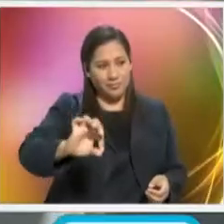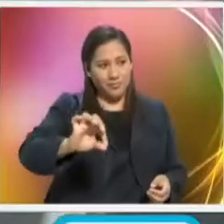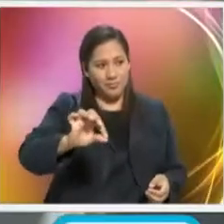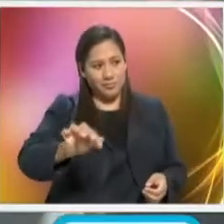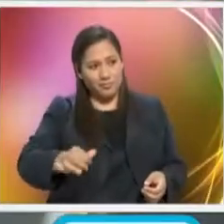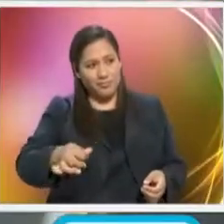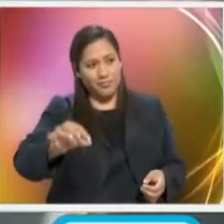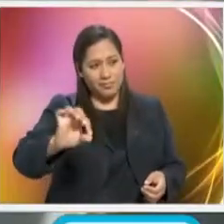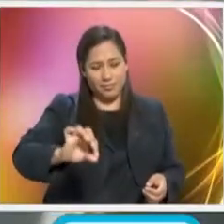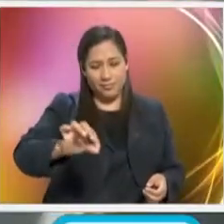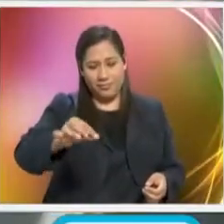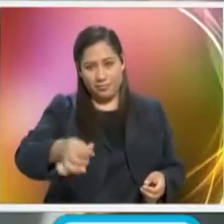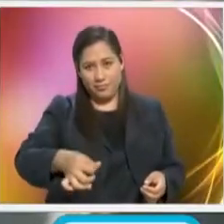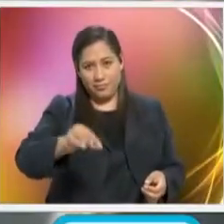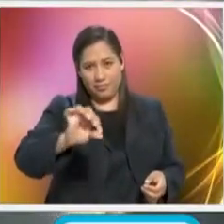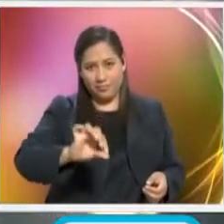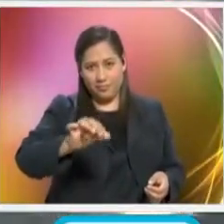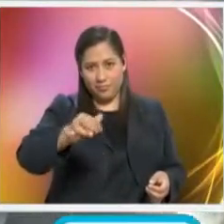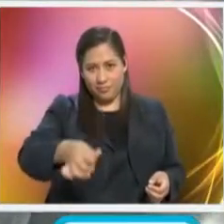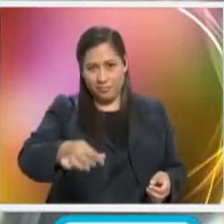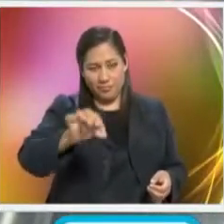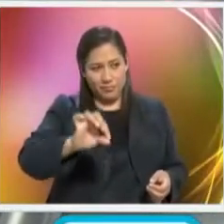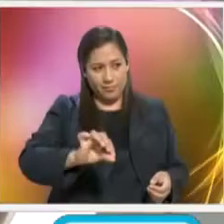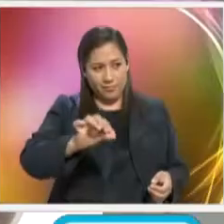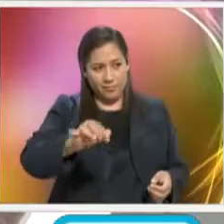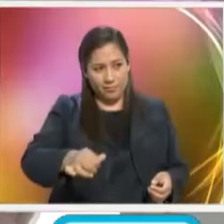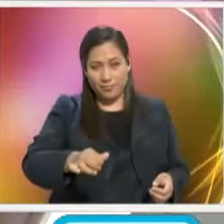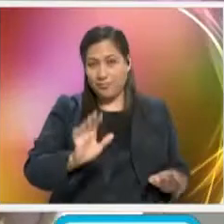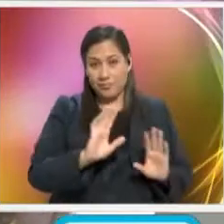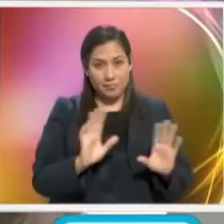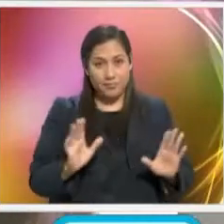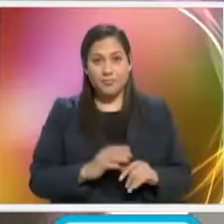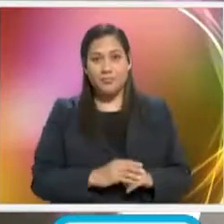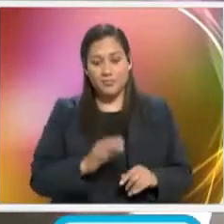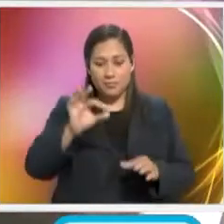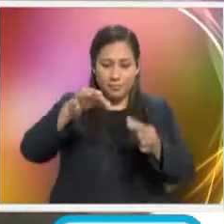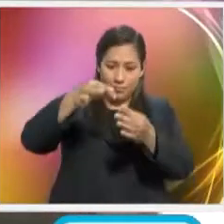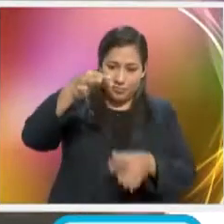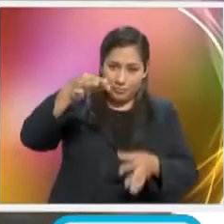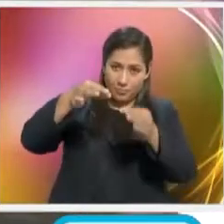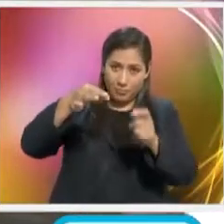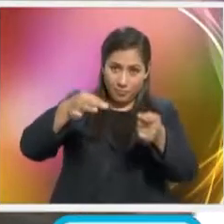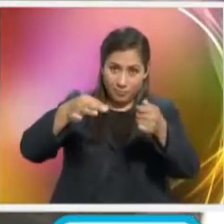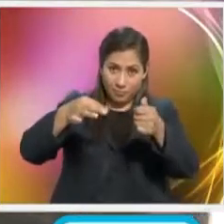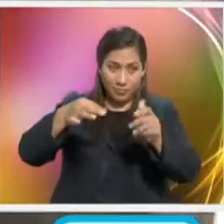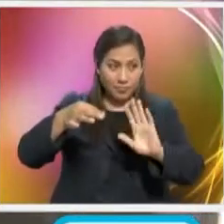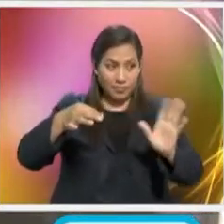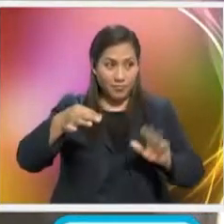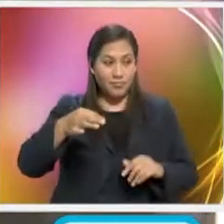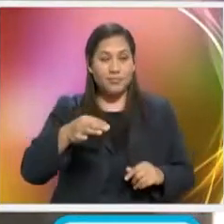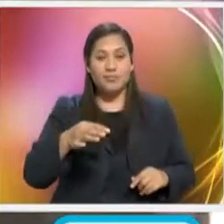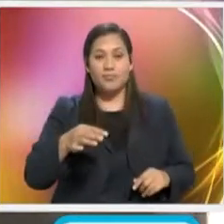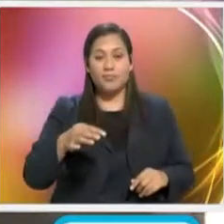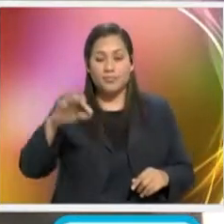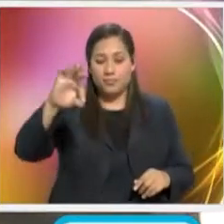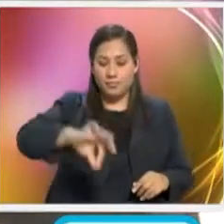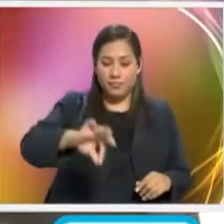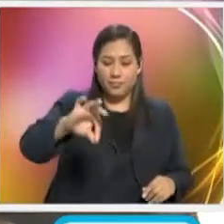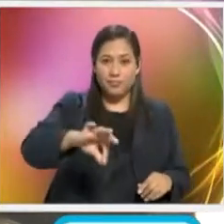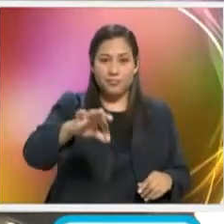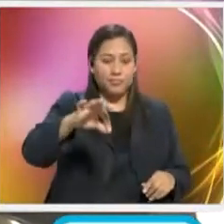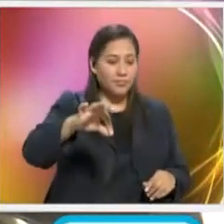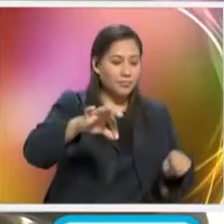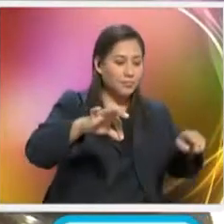vueltecitas, exacto. Así, pon una vueltecita, queda ya? perfecto. Y ya nomás. Que se escurra. Que escurra un Sí, poquito eso. y métanlo rápido donde sea que lo